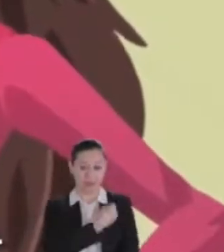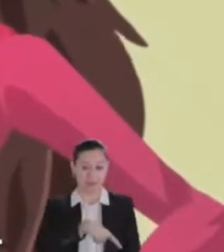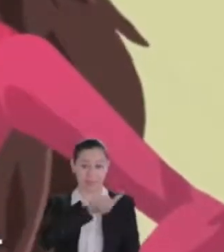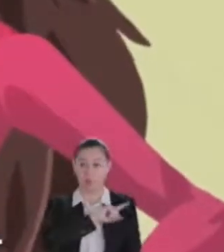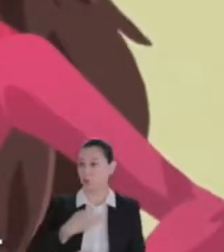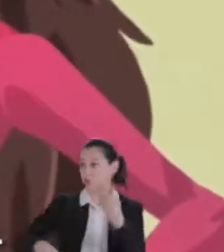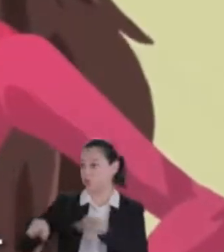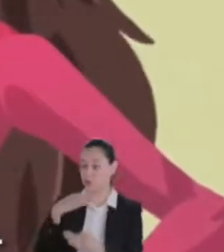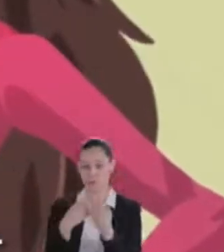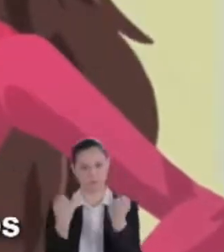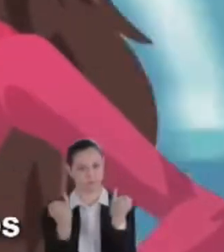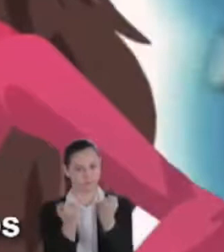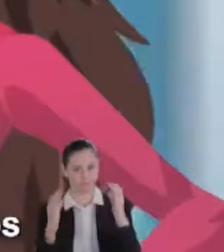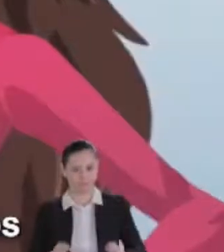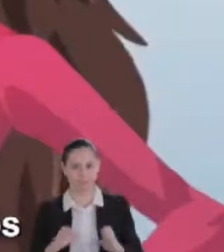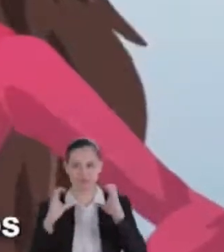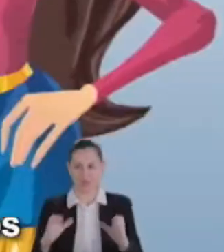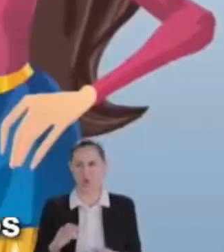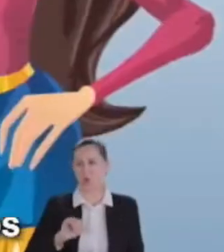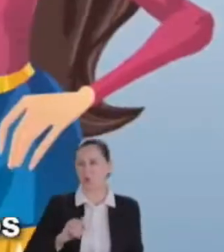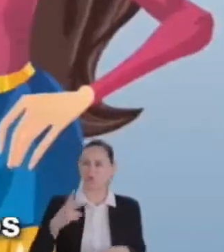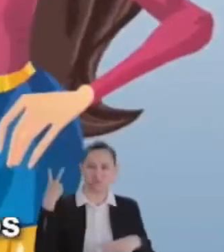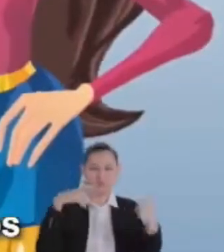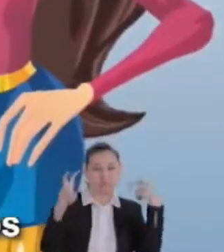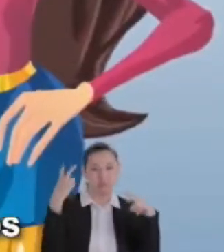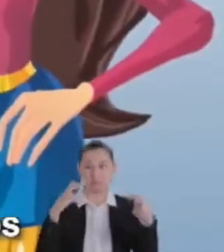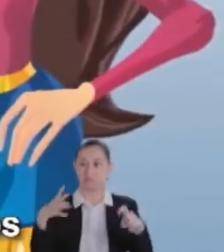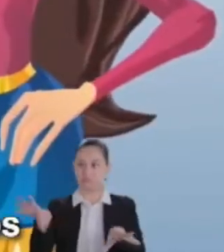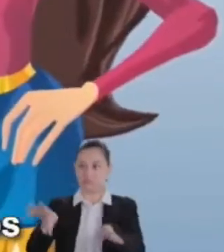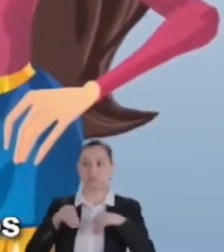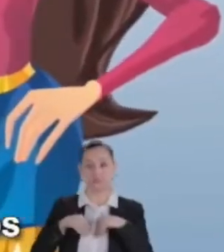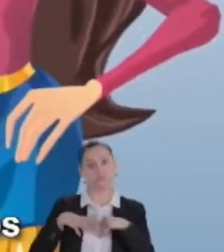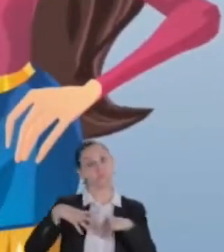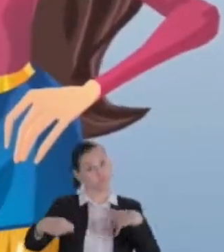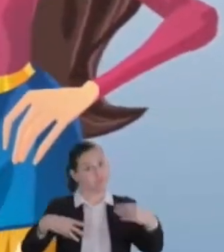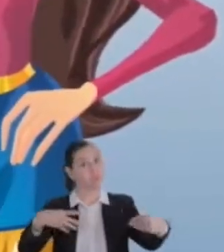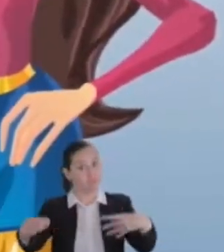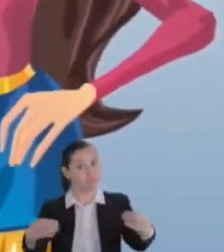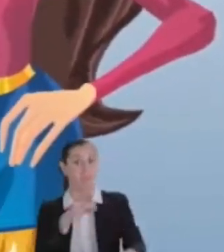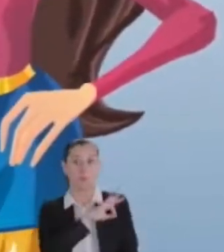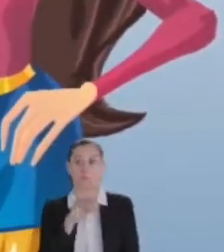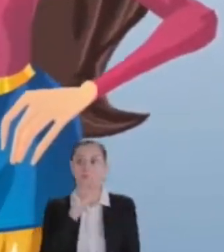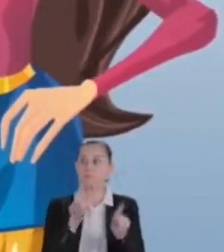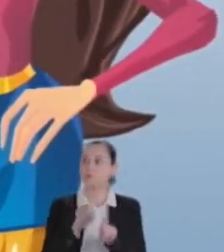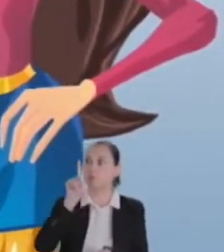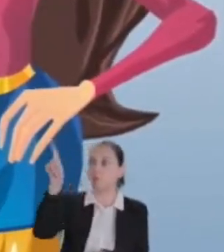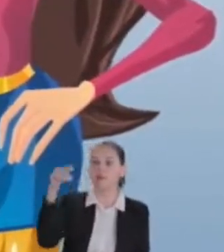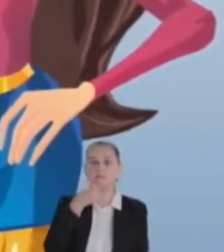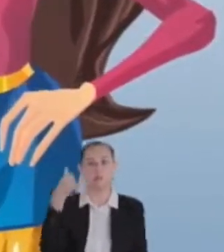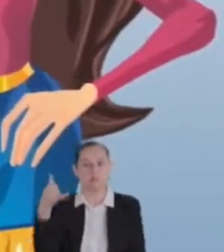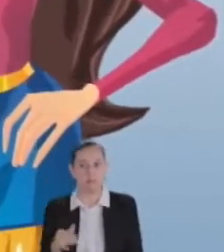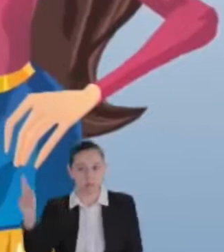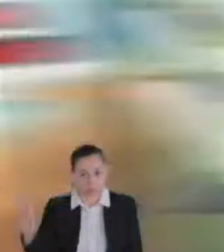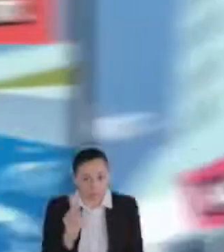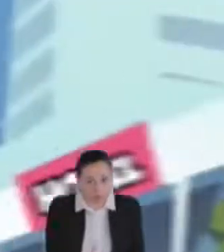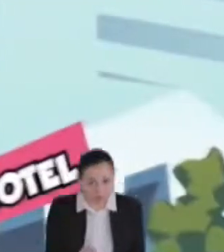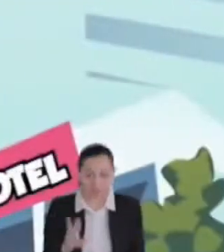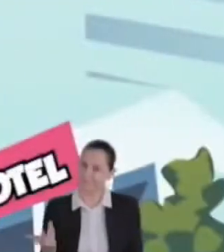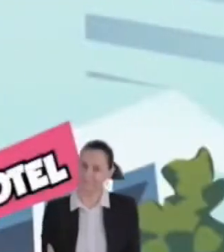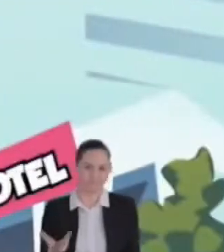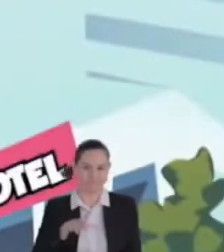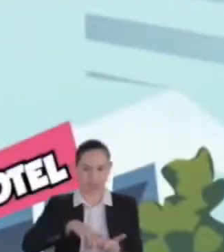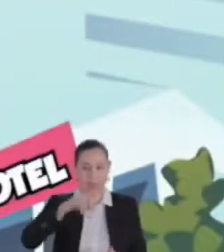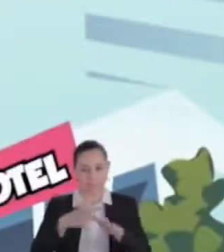de tu familia y de los demás. Si vamos a otros lugares, podemos contagiarnos o contagiar a otros, como pasó en Italia. Por